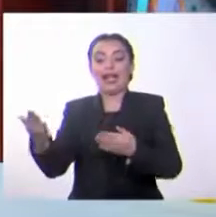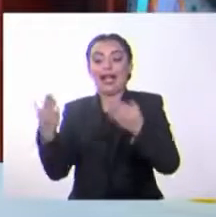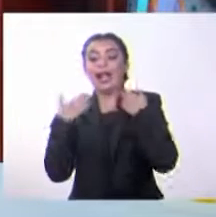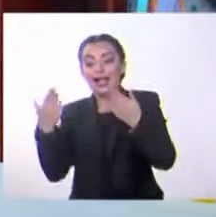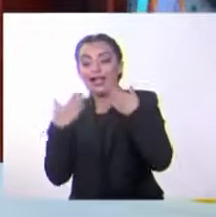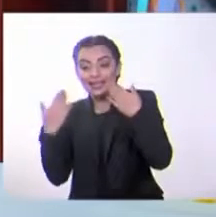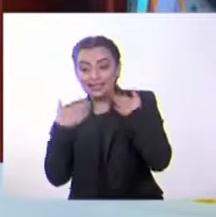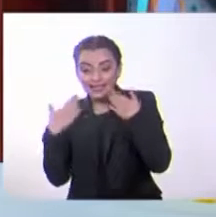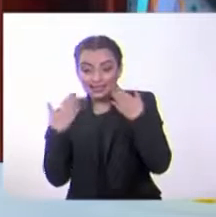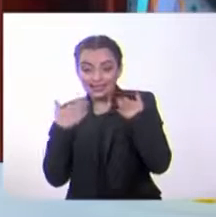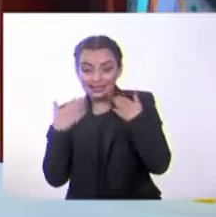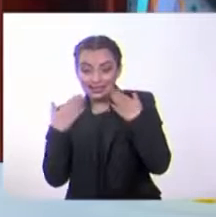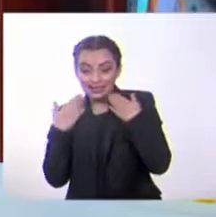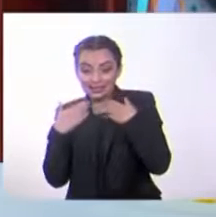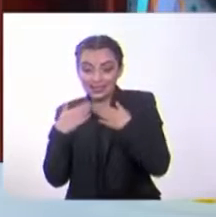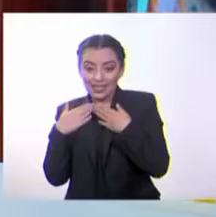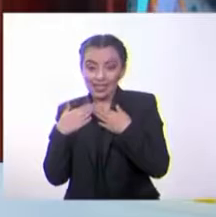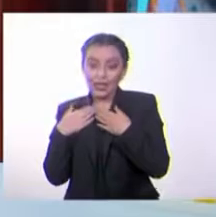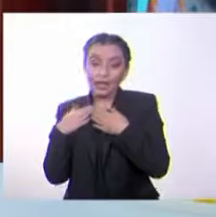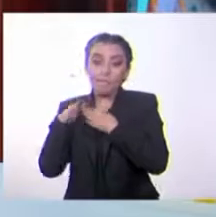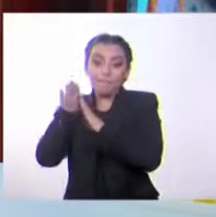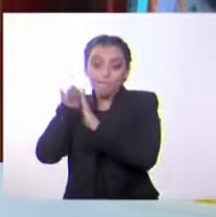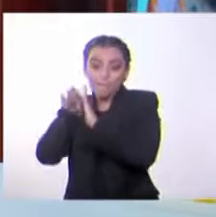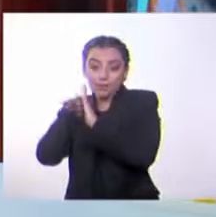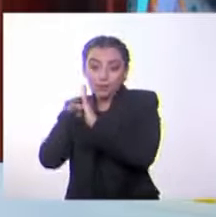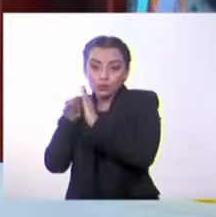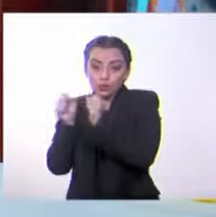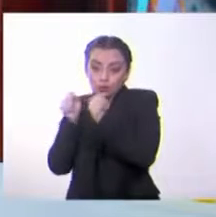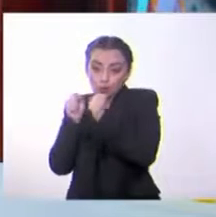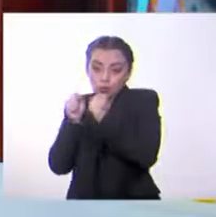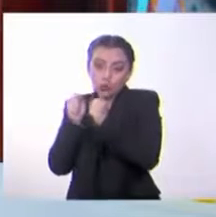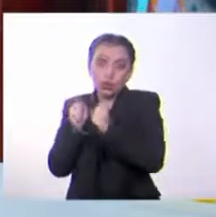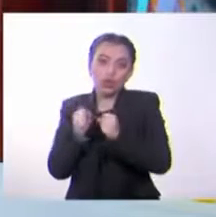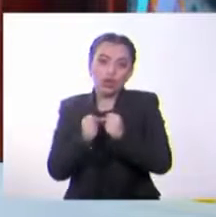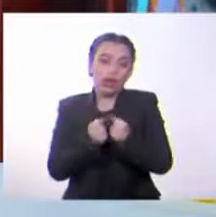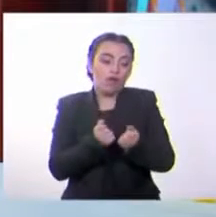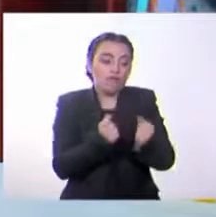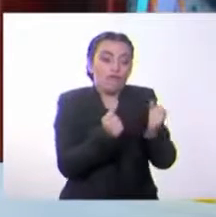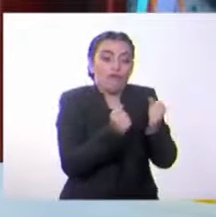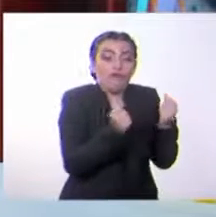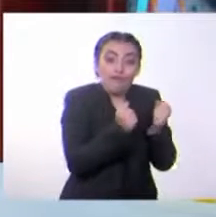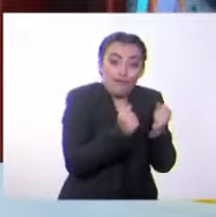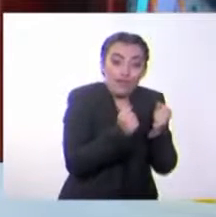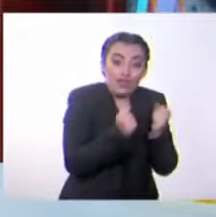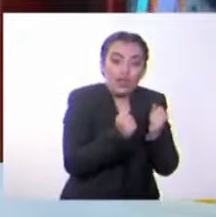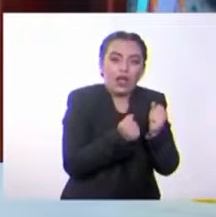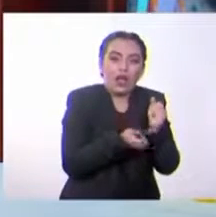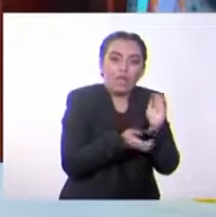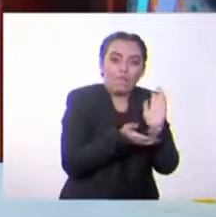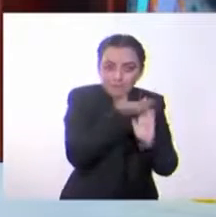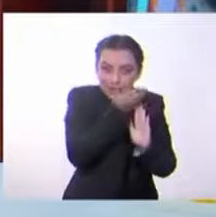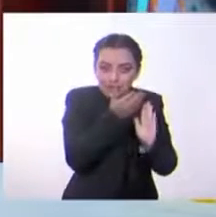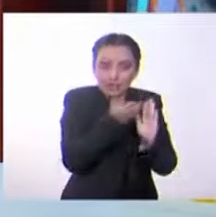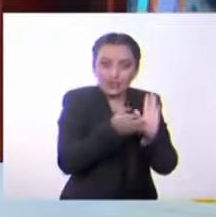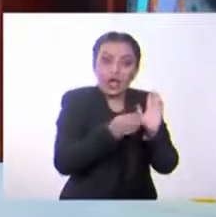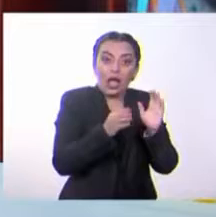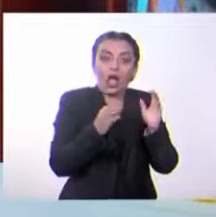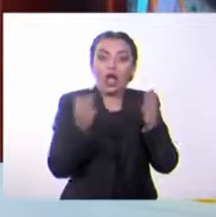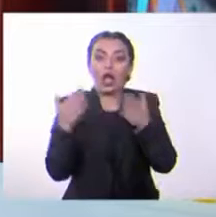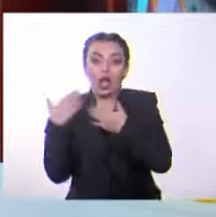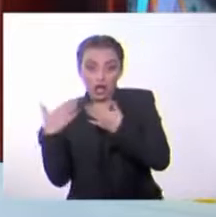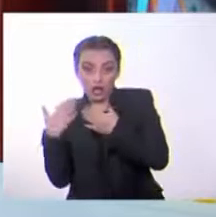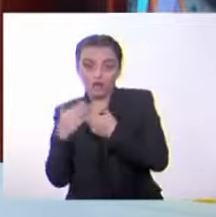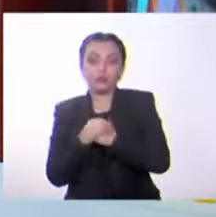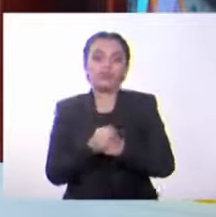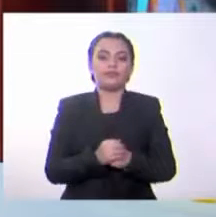es menos densa que el agua fría. Quiere decir que si yo mezclo agua fría con agua caliente,